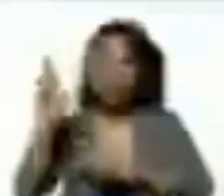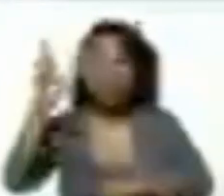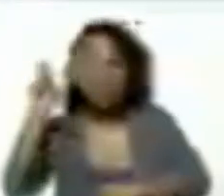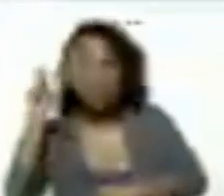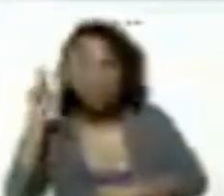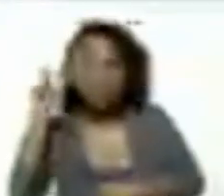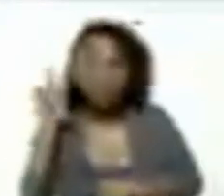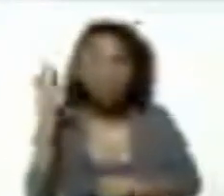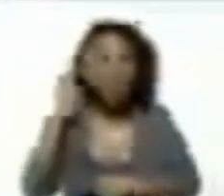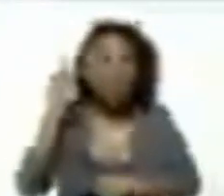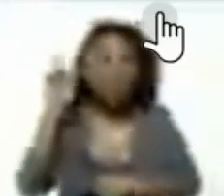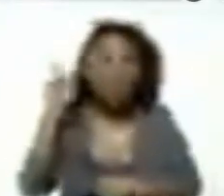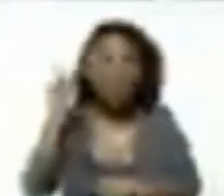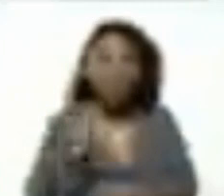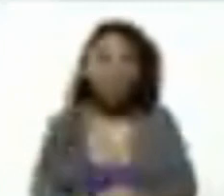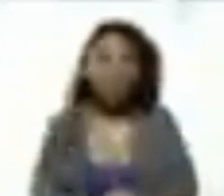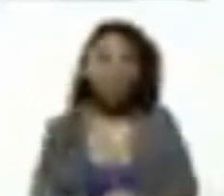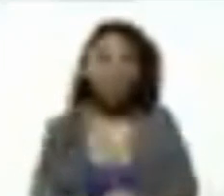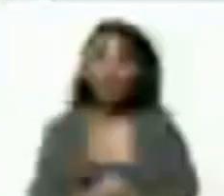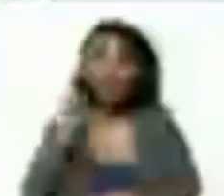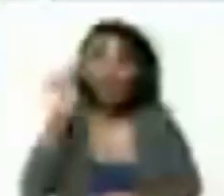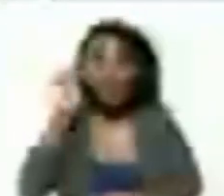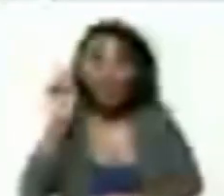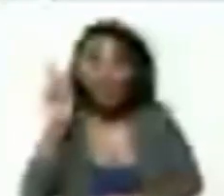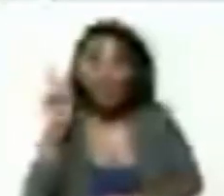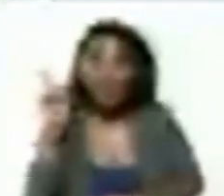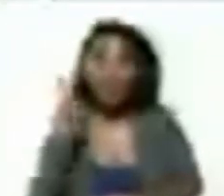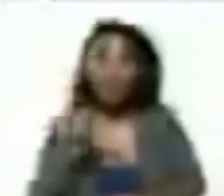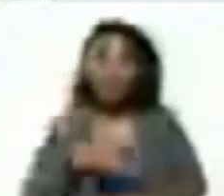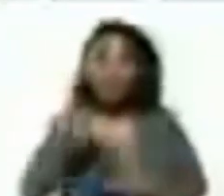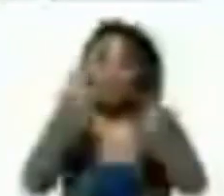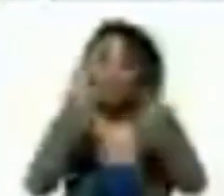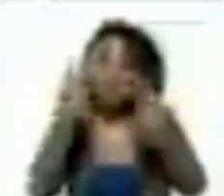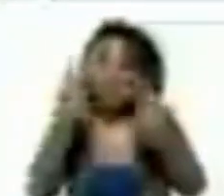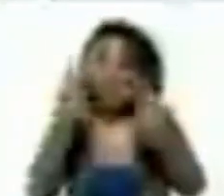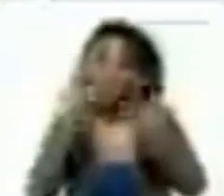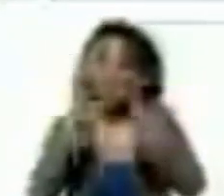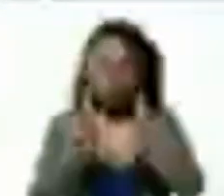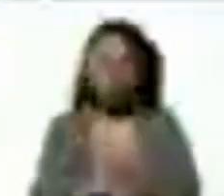una radiecito por allá, en una radio, nos puedan ver por televisión,